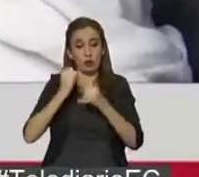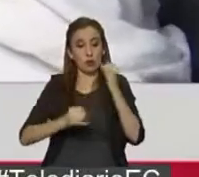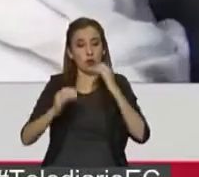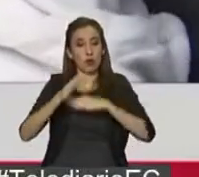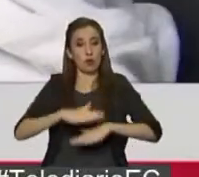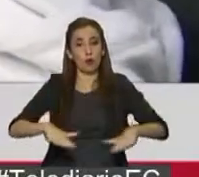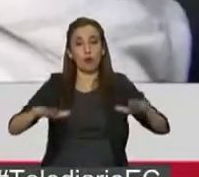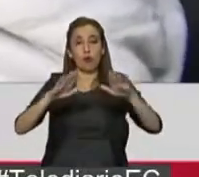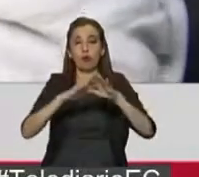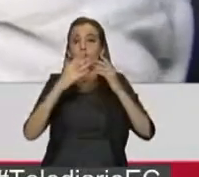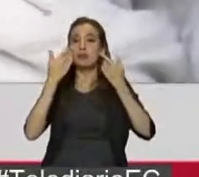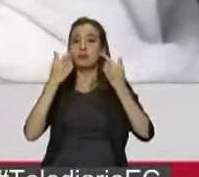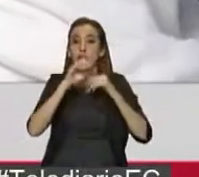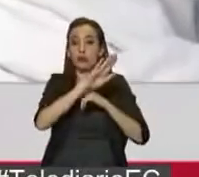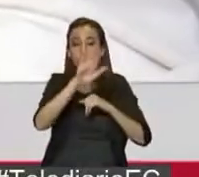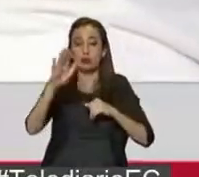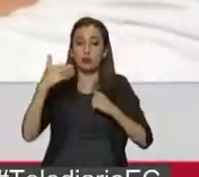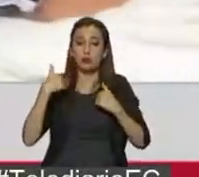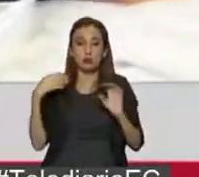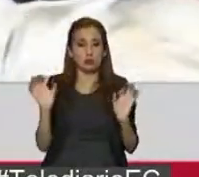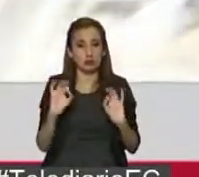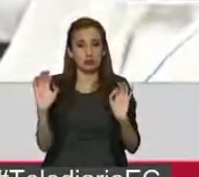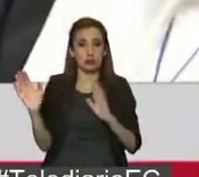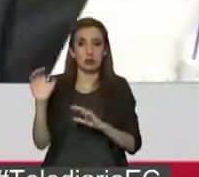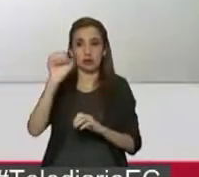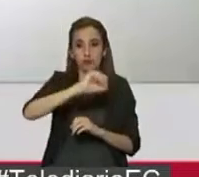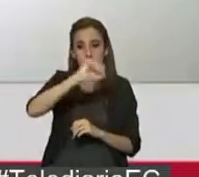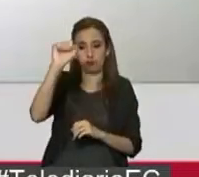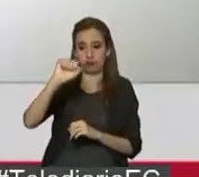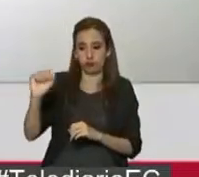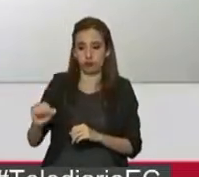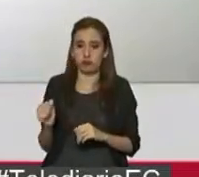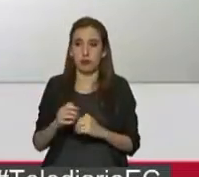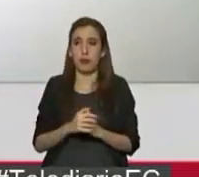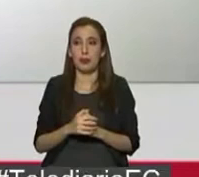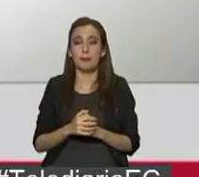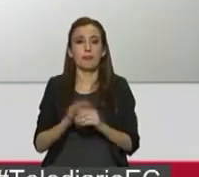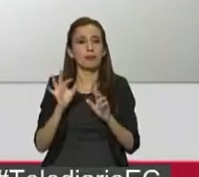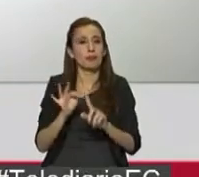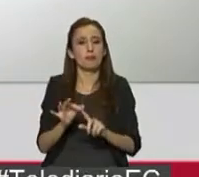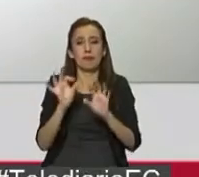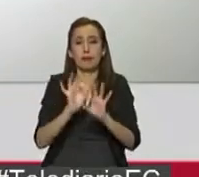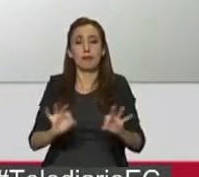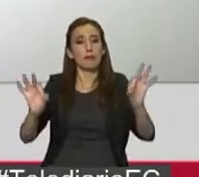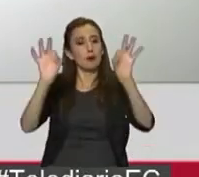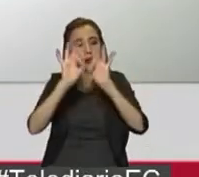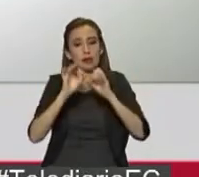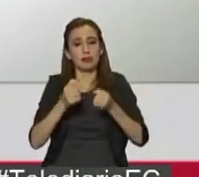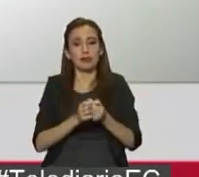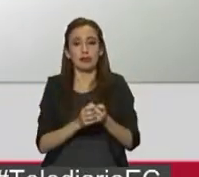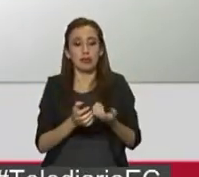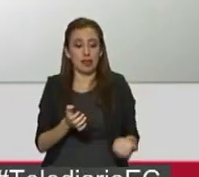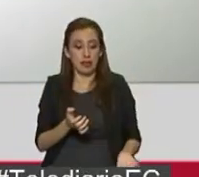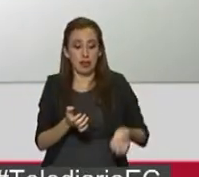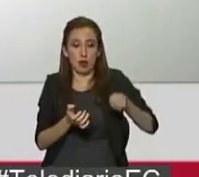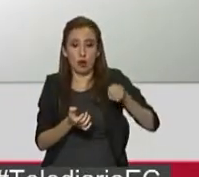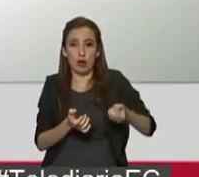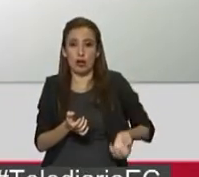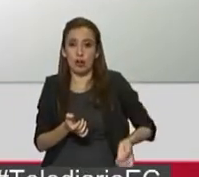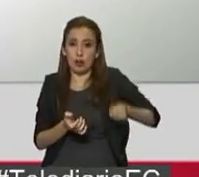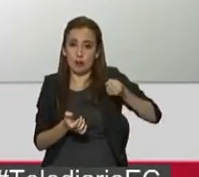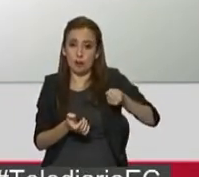se olvide de desinfectar los aditamentos que manipulamos. Principalmente las manijas externas de la apertura de las